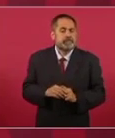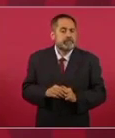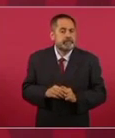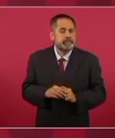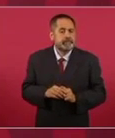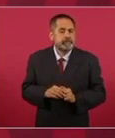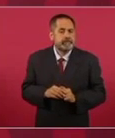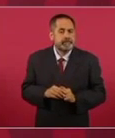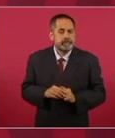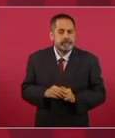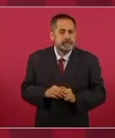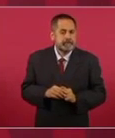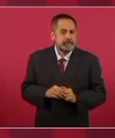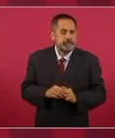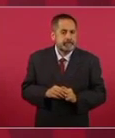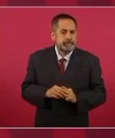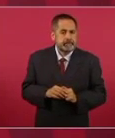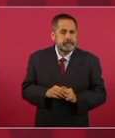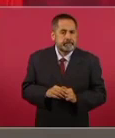la